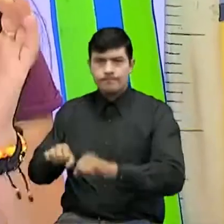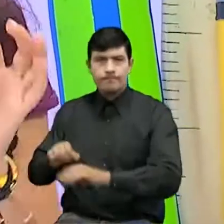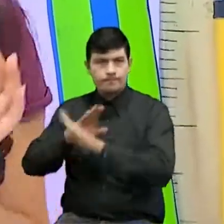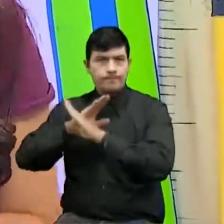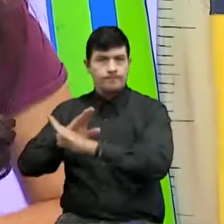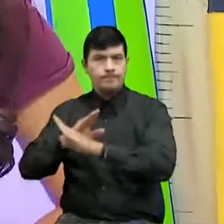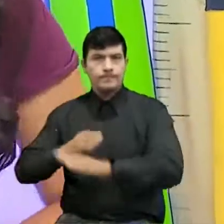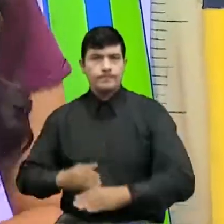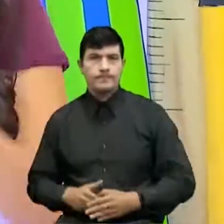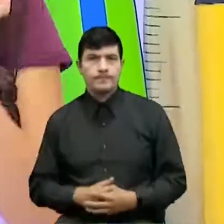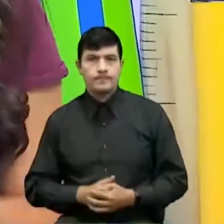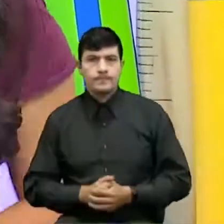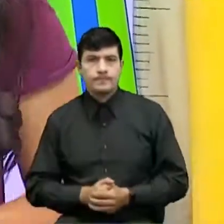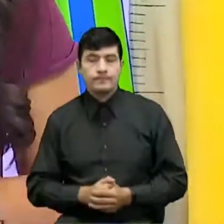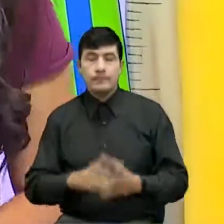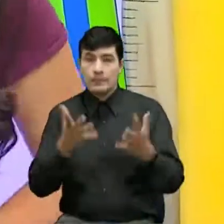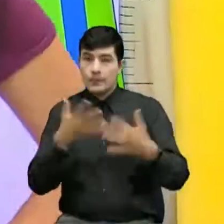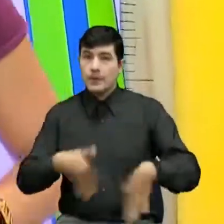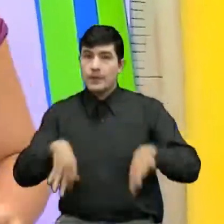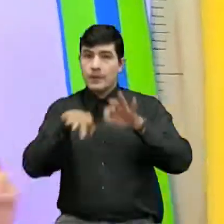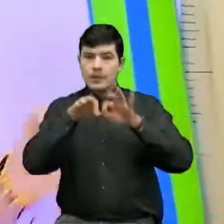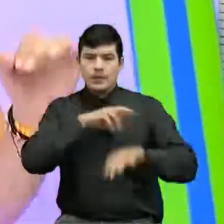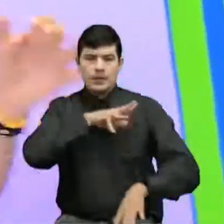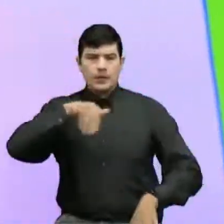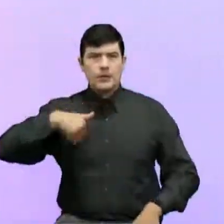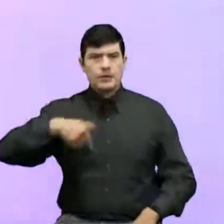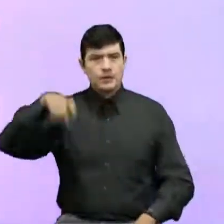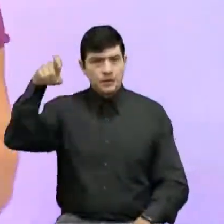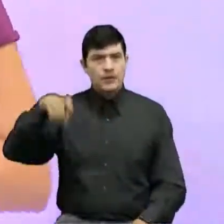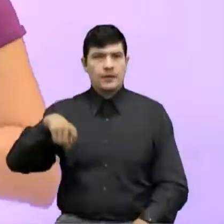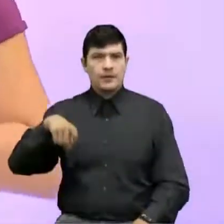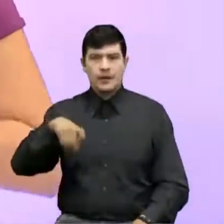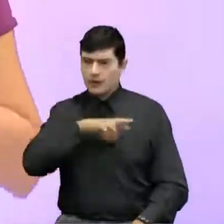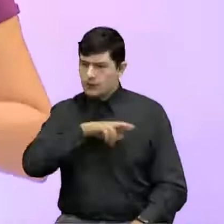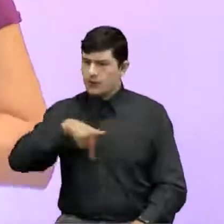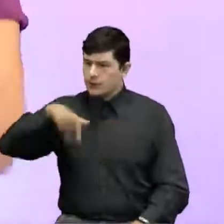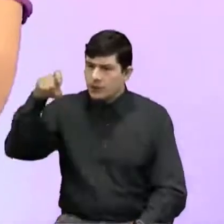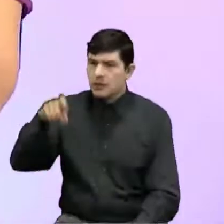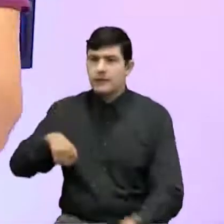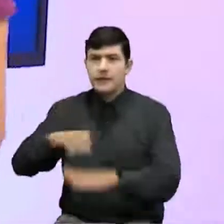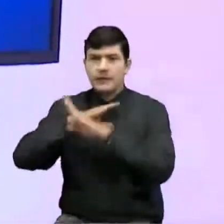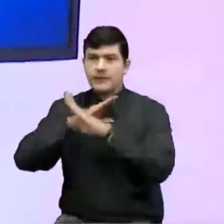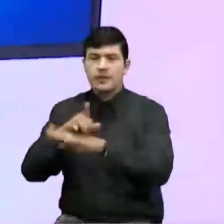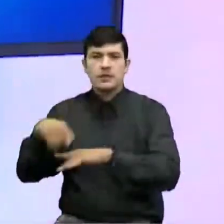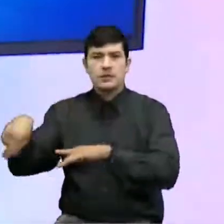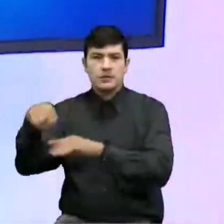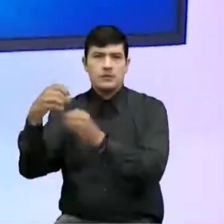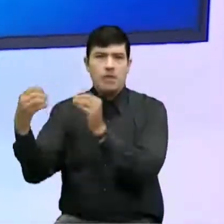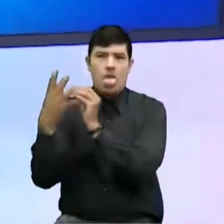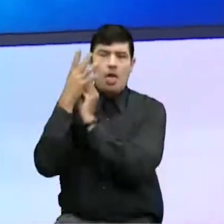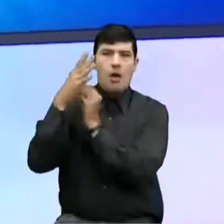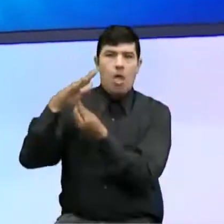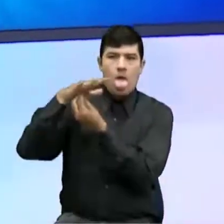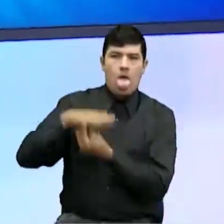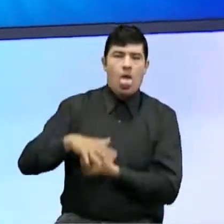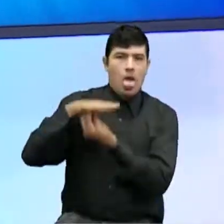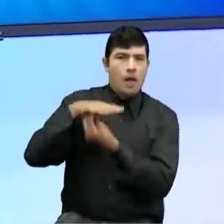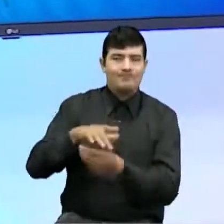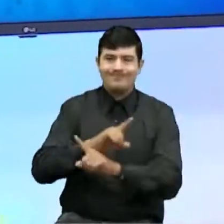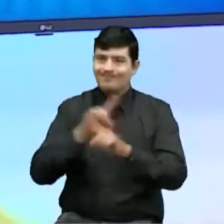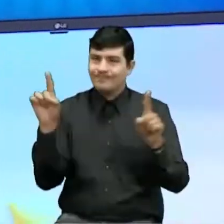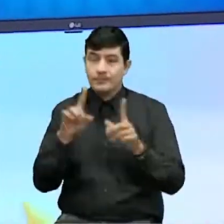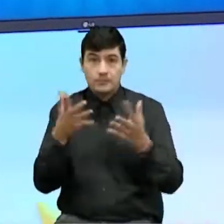Por supuesto que sí, es nuestro deber oponernos a cualquier forma de acoso. Y ojo, es muy importante